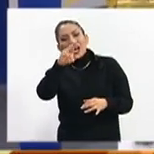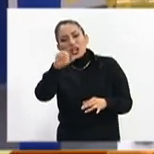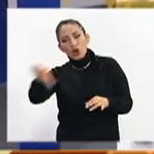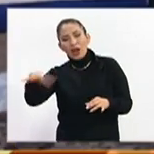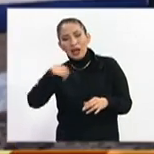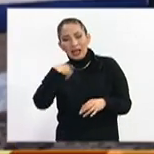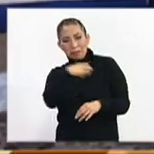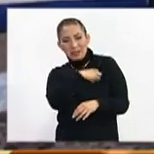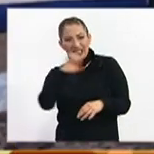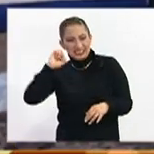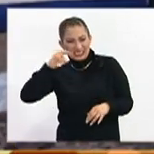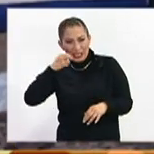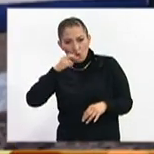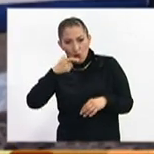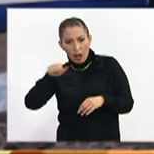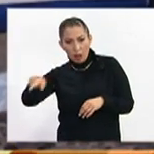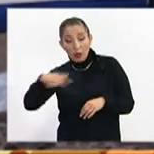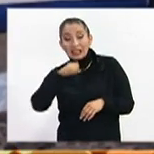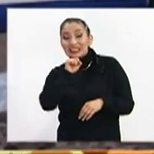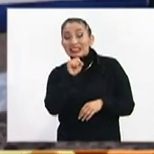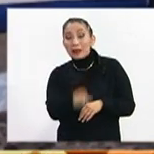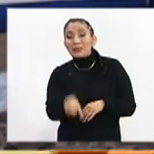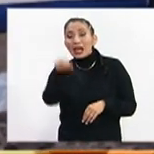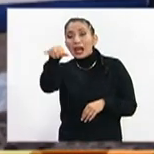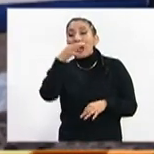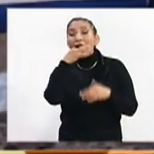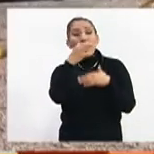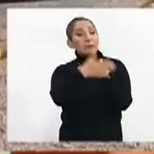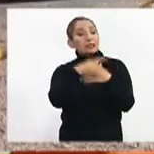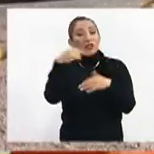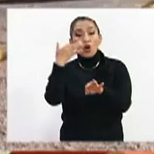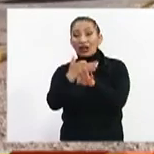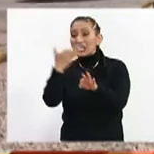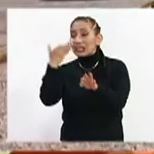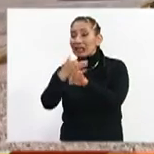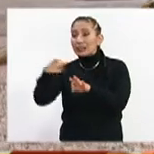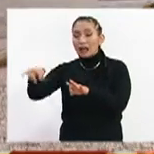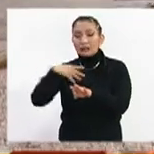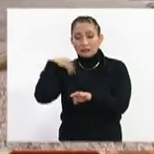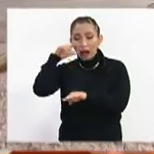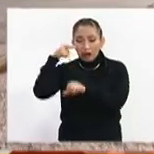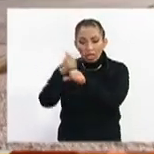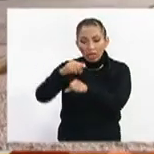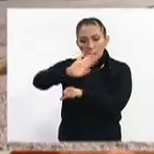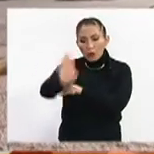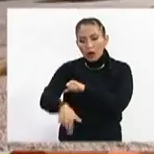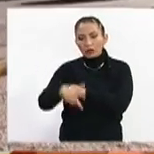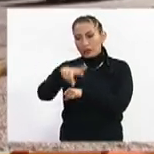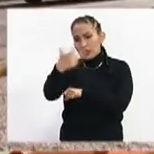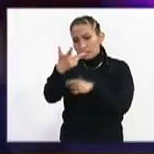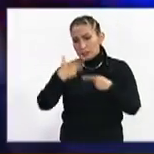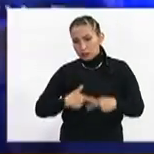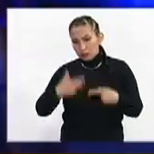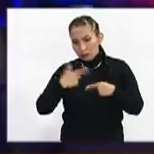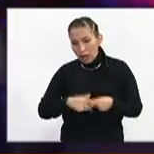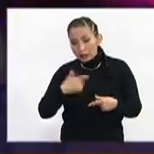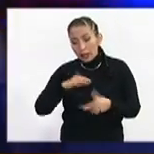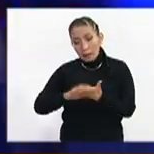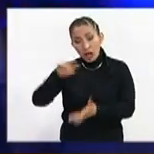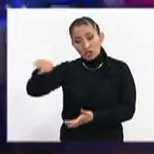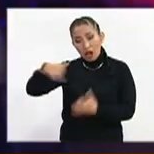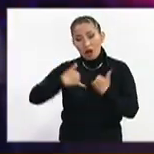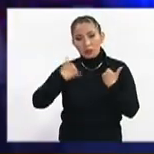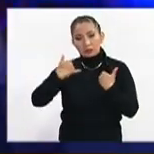en la capital de Chihuahua. Asimismo, indicó que hasta el momento han logrado identificar a 13 víctimas, la